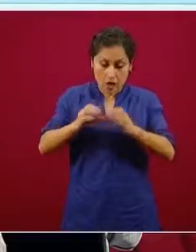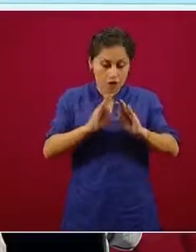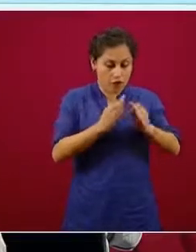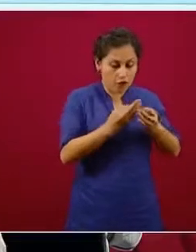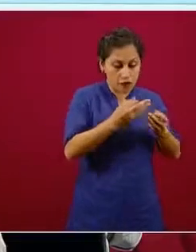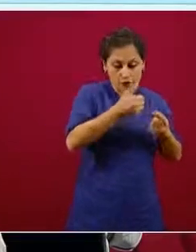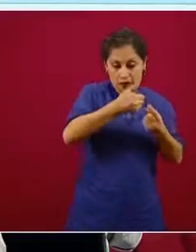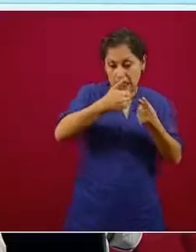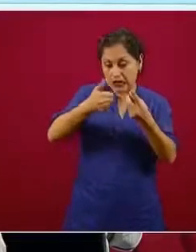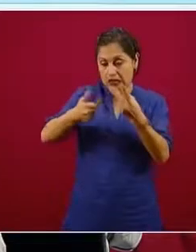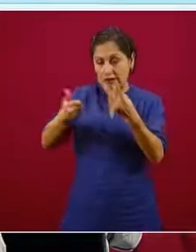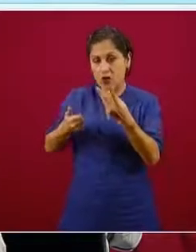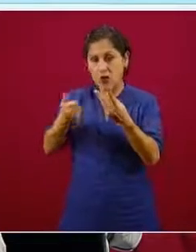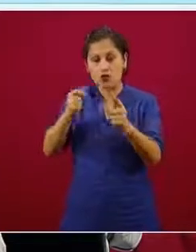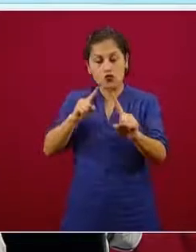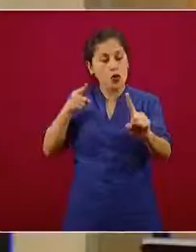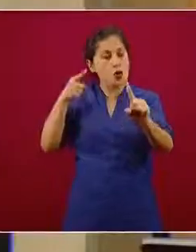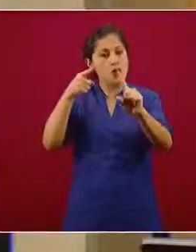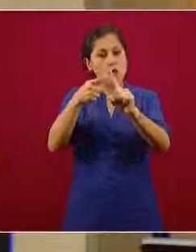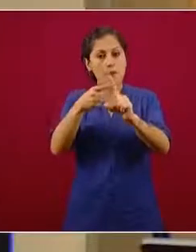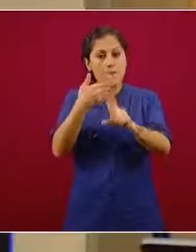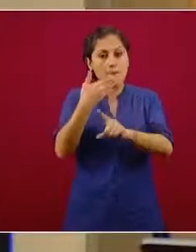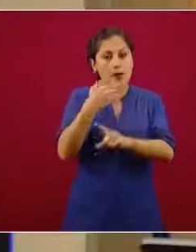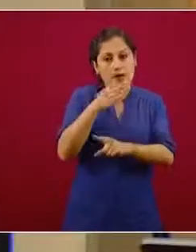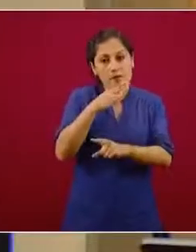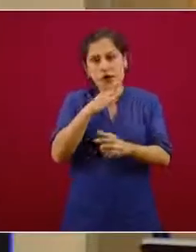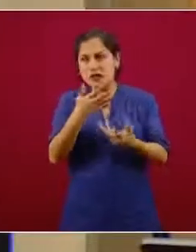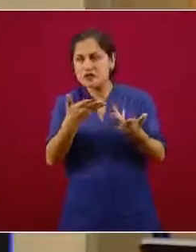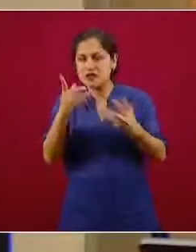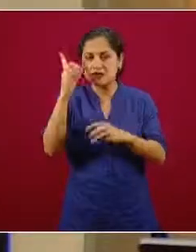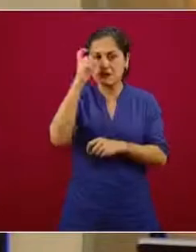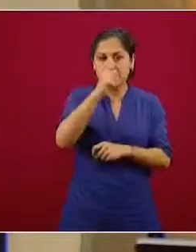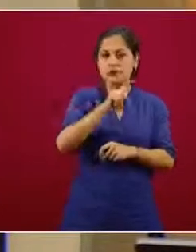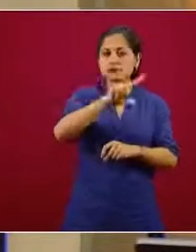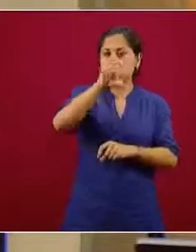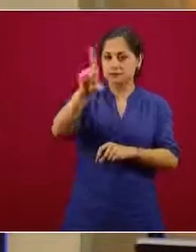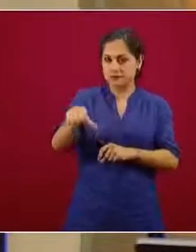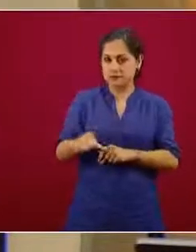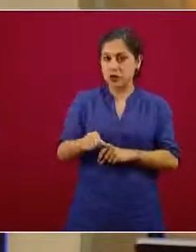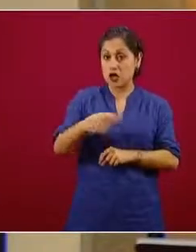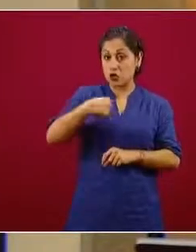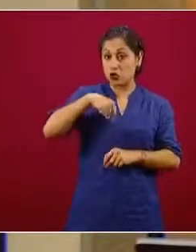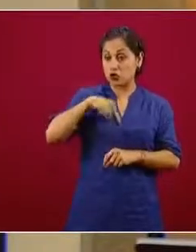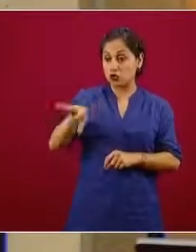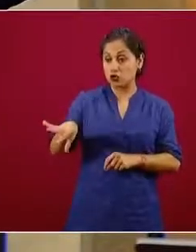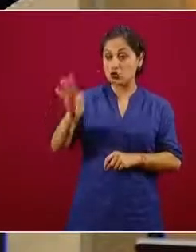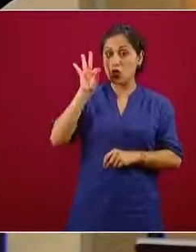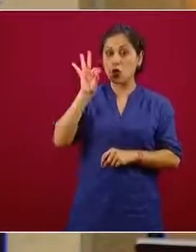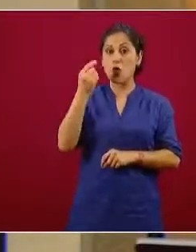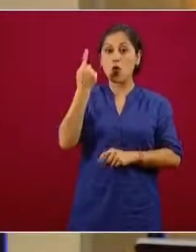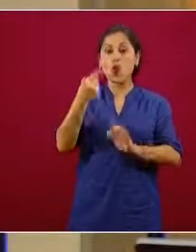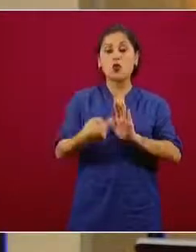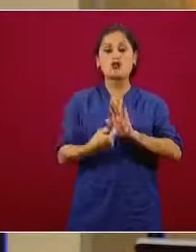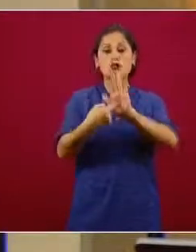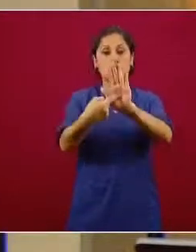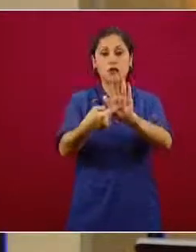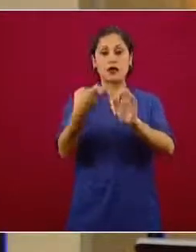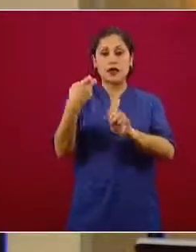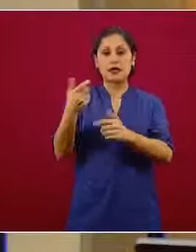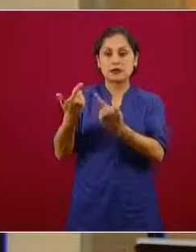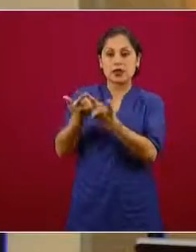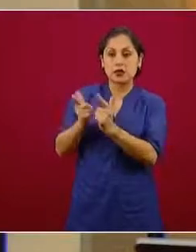por esa razón utilizamos un conjunto de modelos. Aquí presentamos solo uno, que es este que hace el grupo